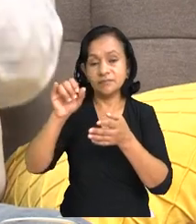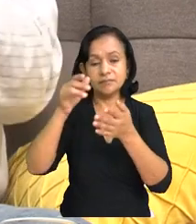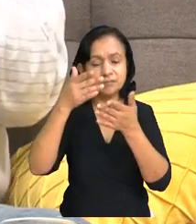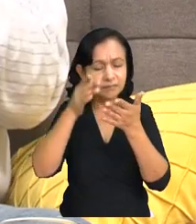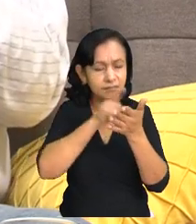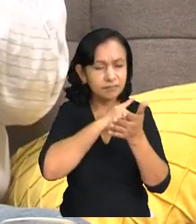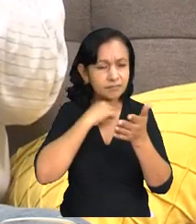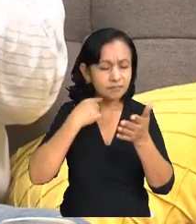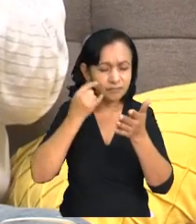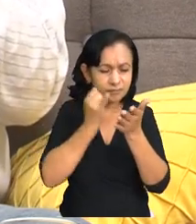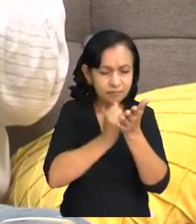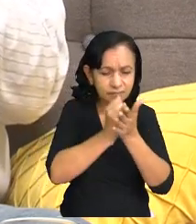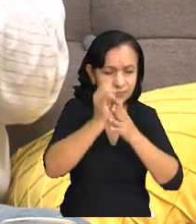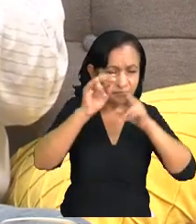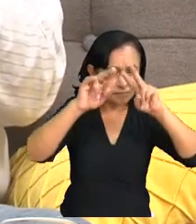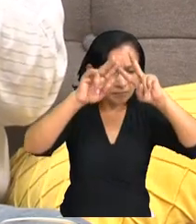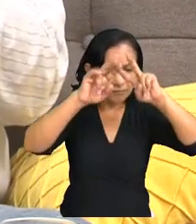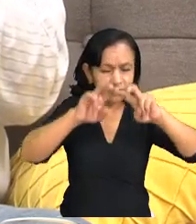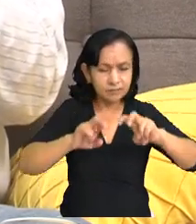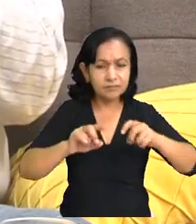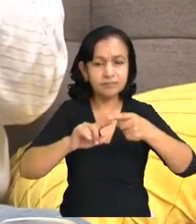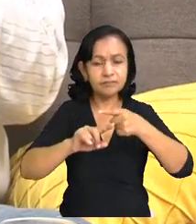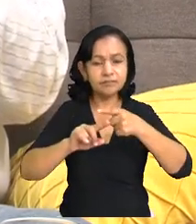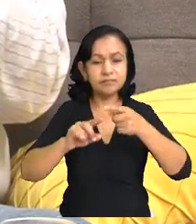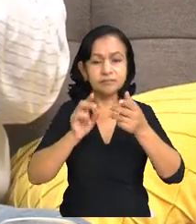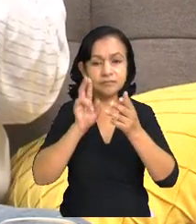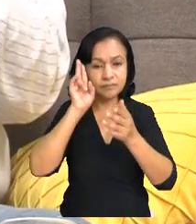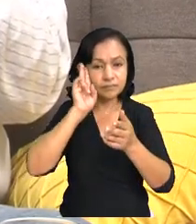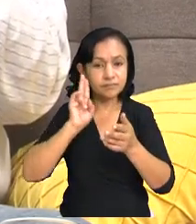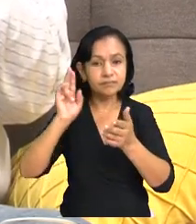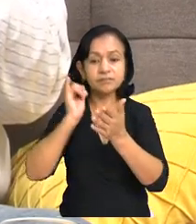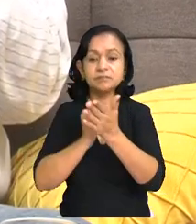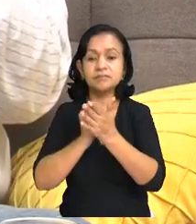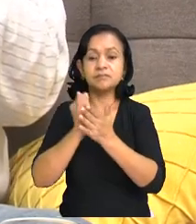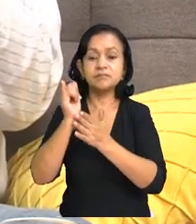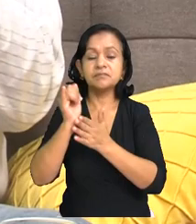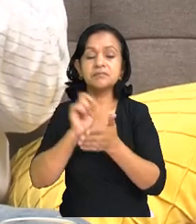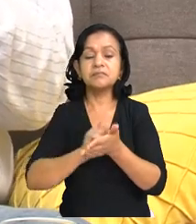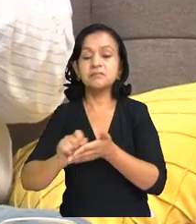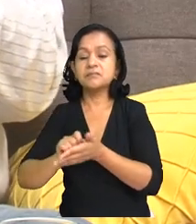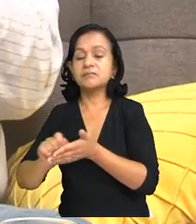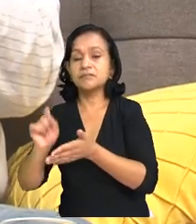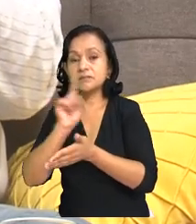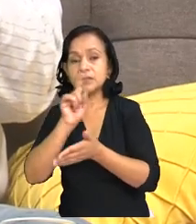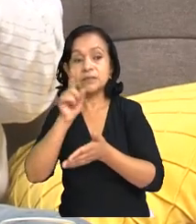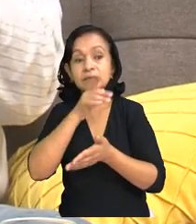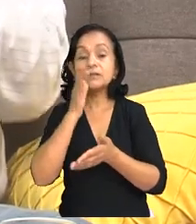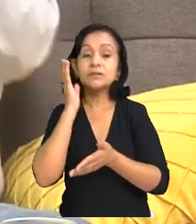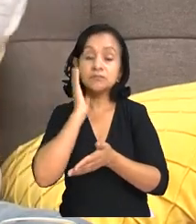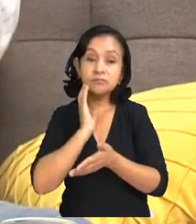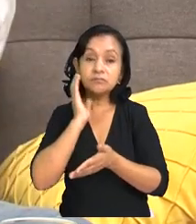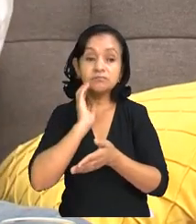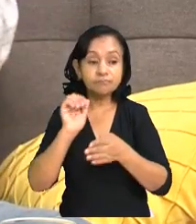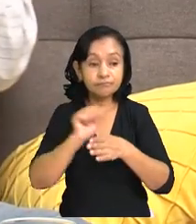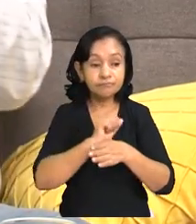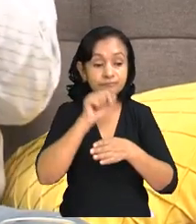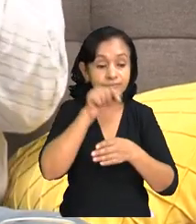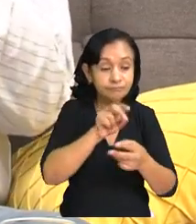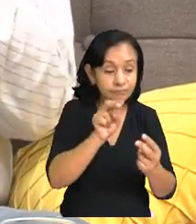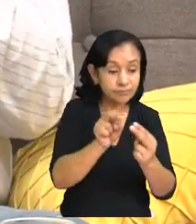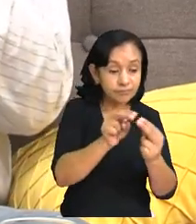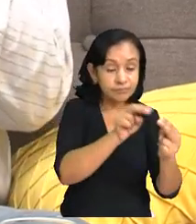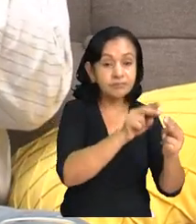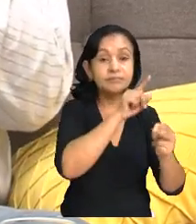estudio. Claro. Que las investigaciones que hace la universidad no sean investigaciones meramente teóricas, sino que sean vinculadas a la